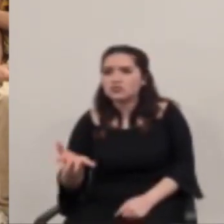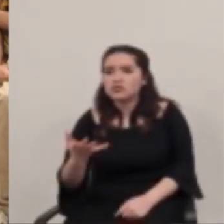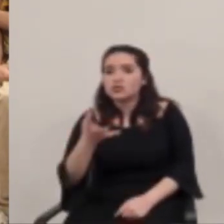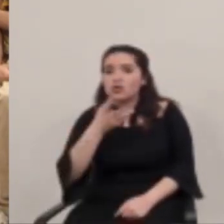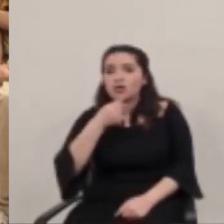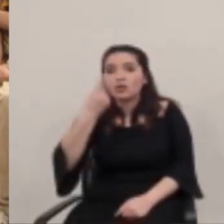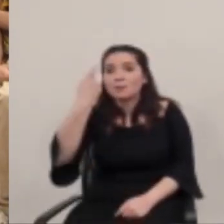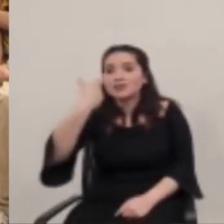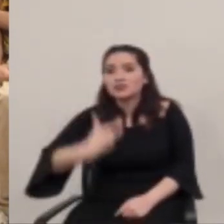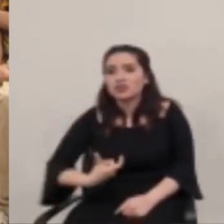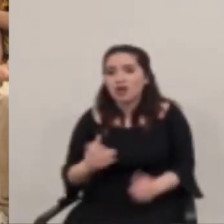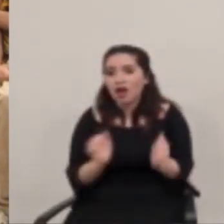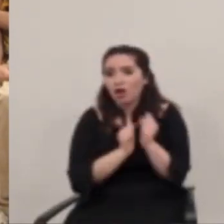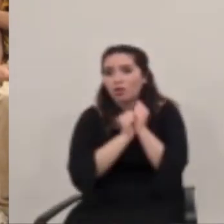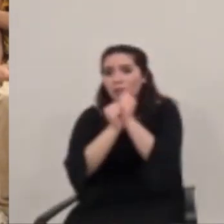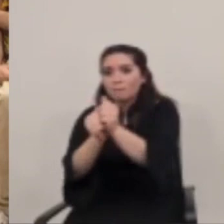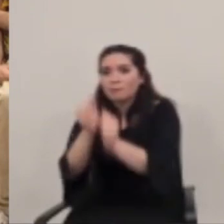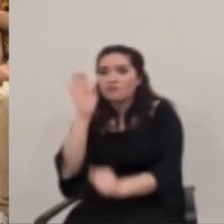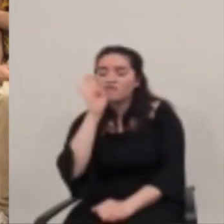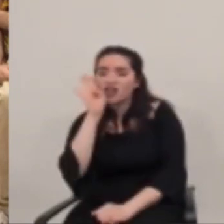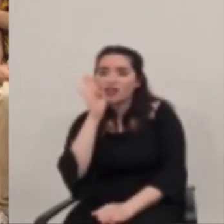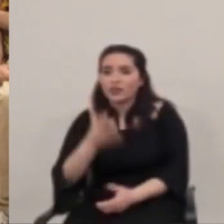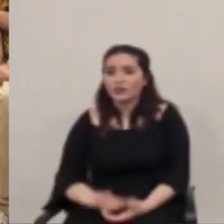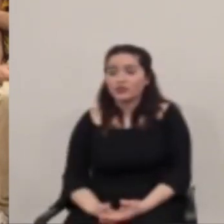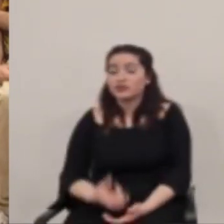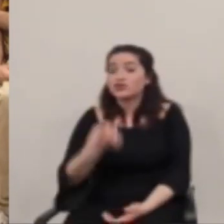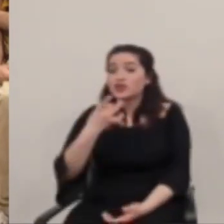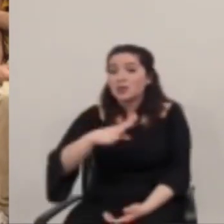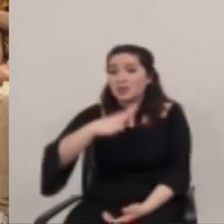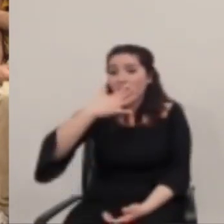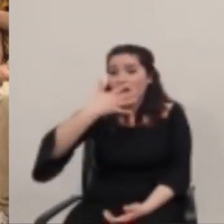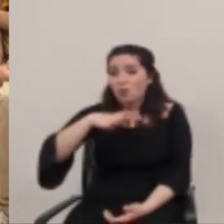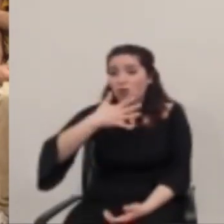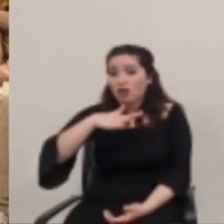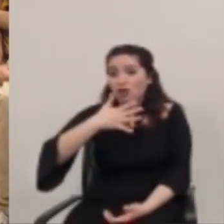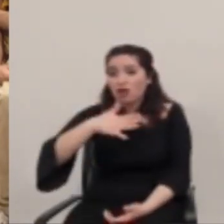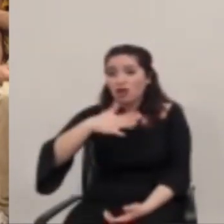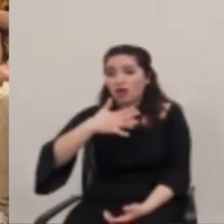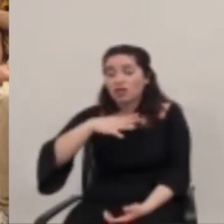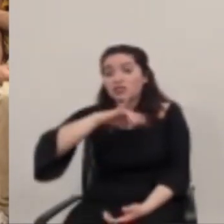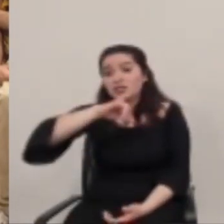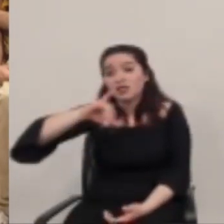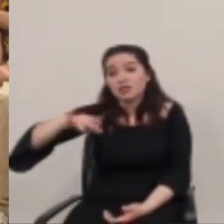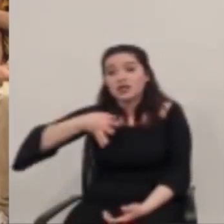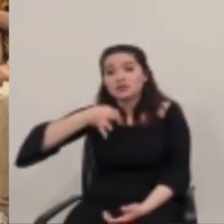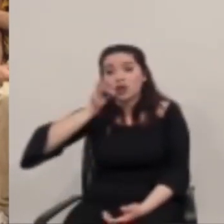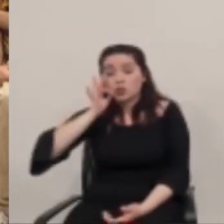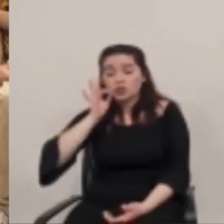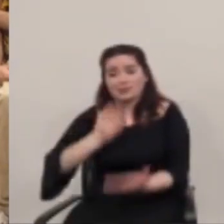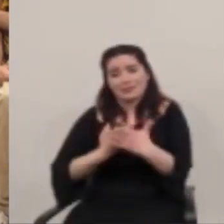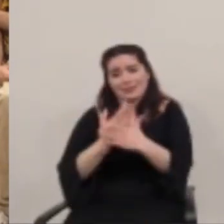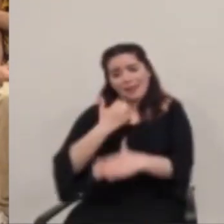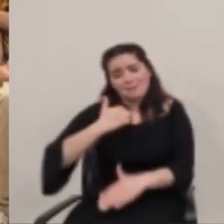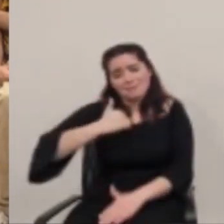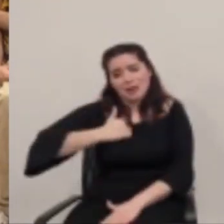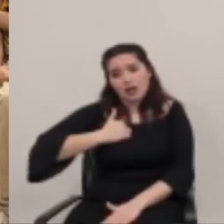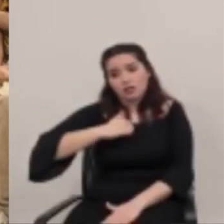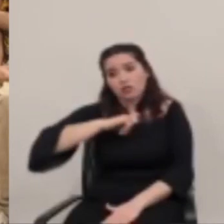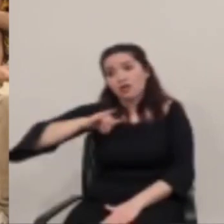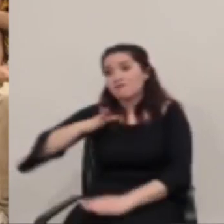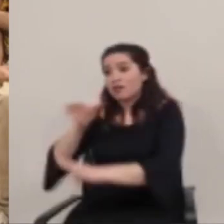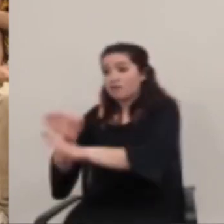baño. Él solo tomaba líquido después del desayuno que tomaba muy temprano, iba al baño, partía al